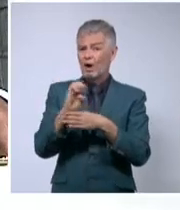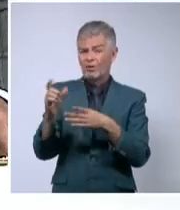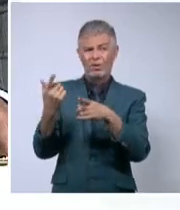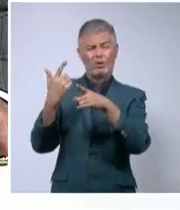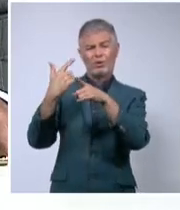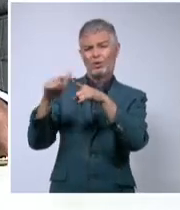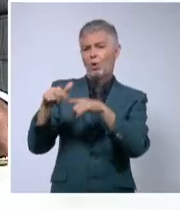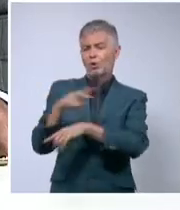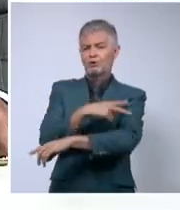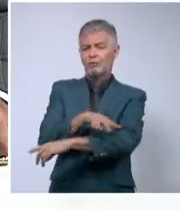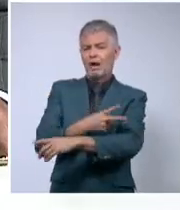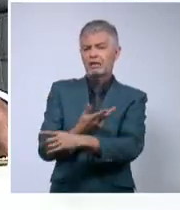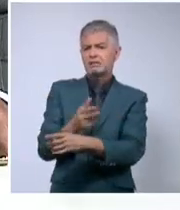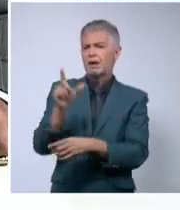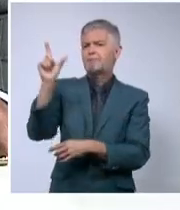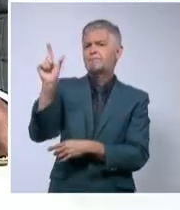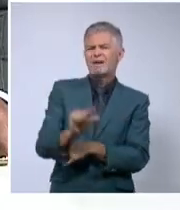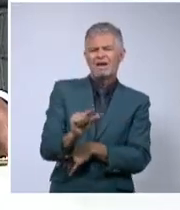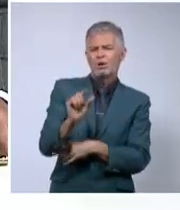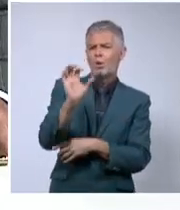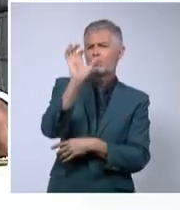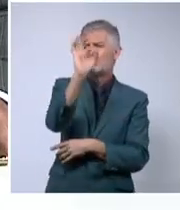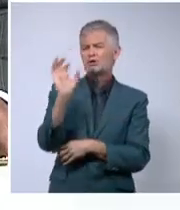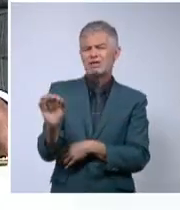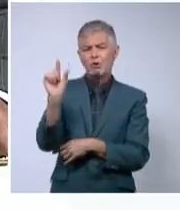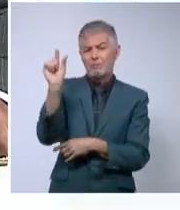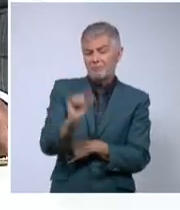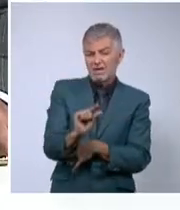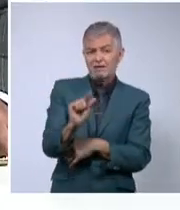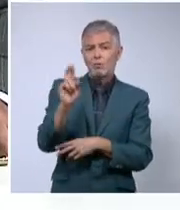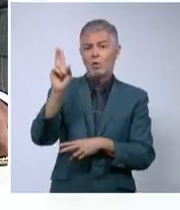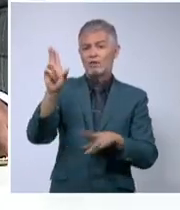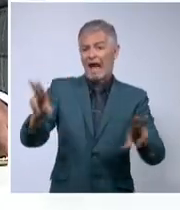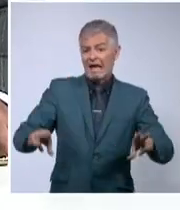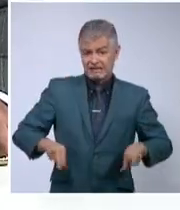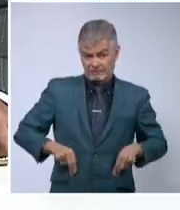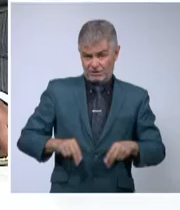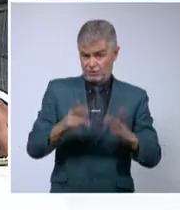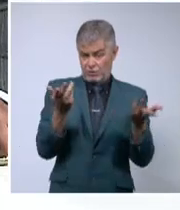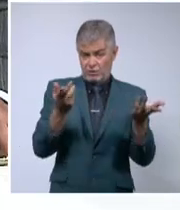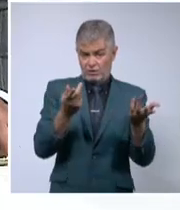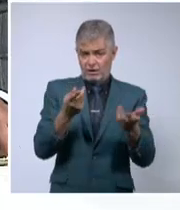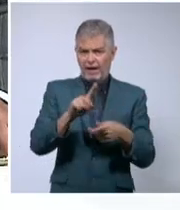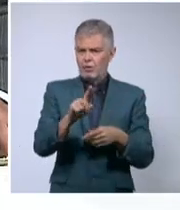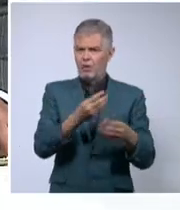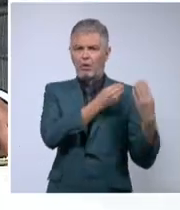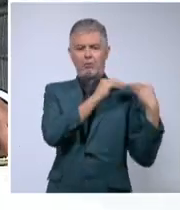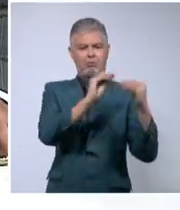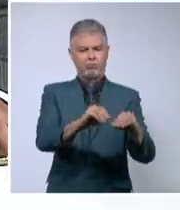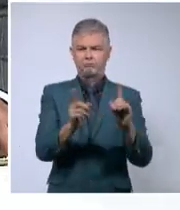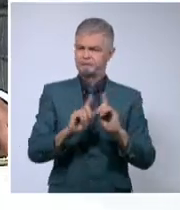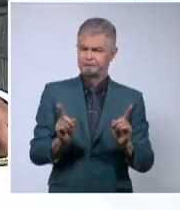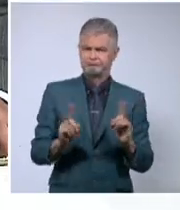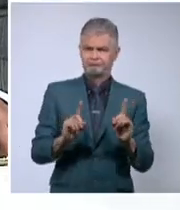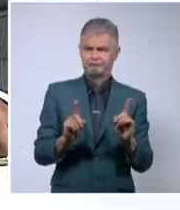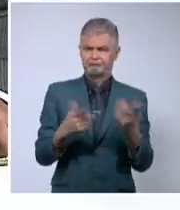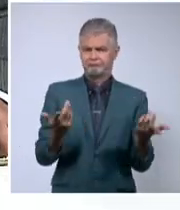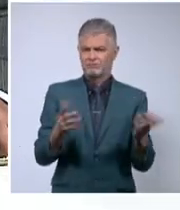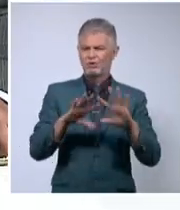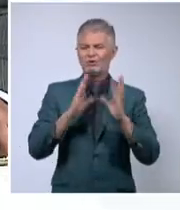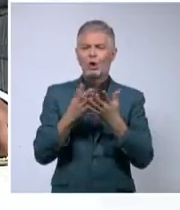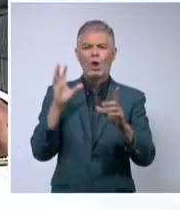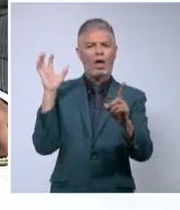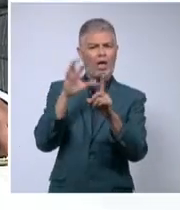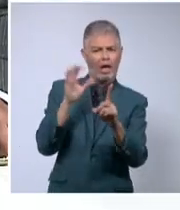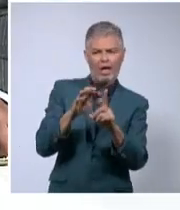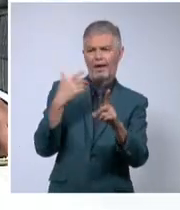debajo del 10%. Y hasta el momento no se conoce que tengan intenciones de renunciar. La hostilidad, las críticas, los ataques